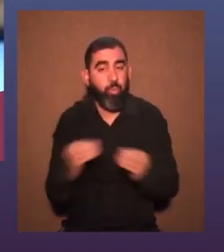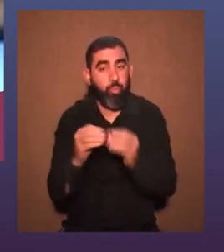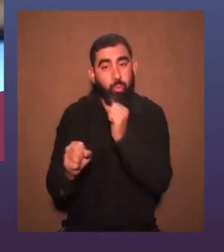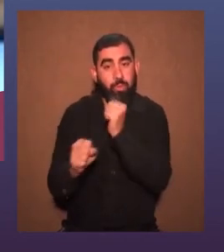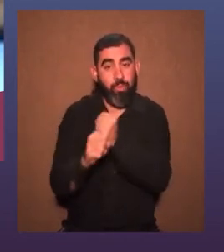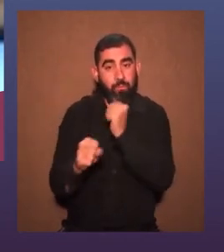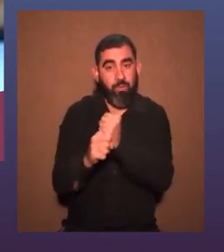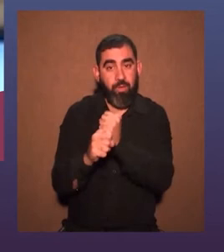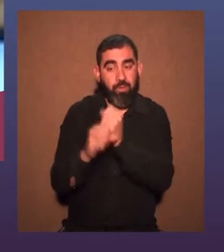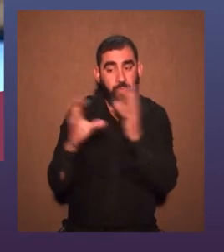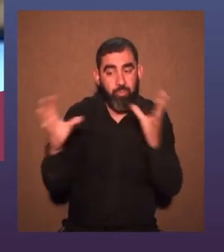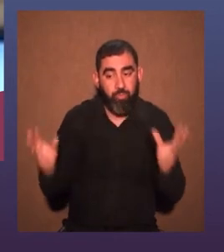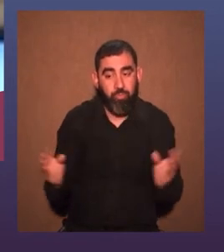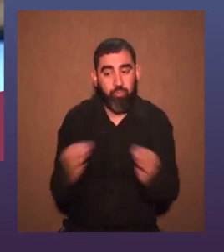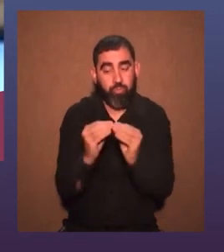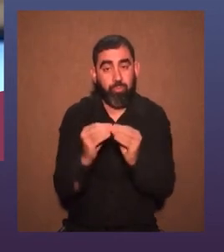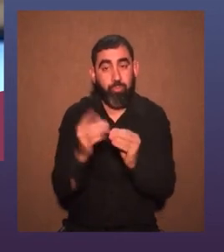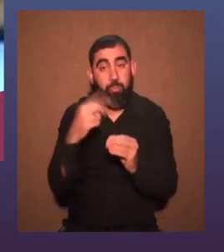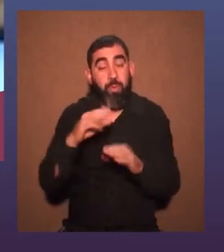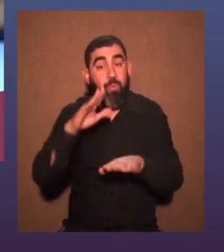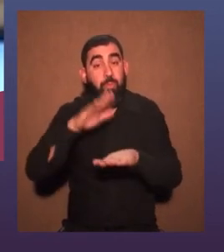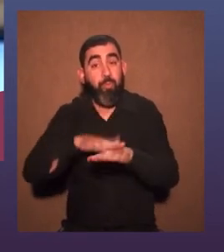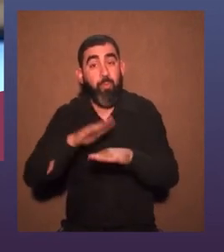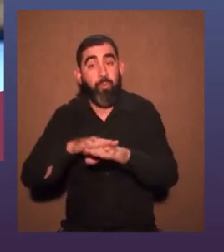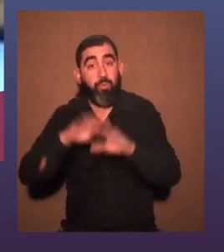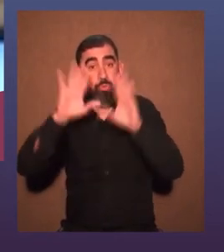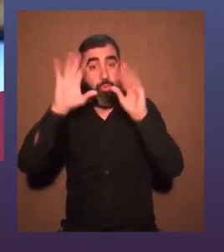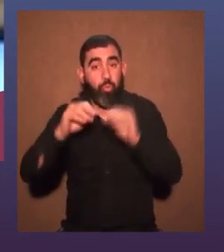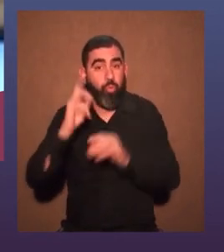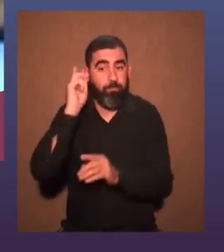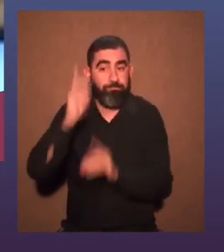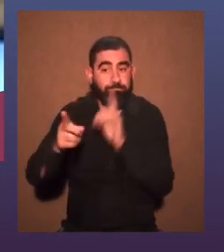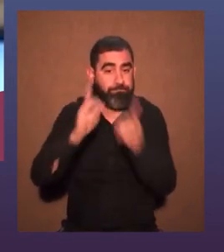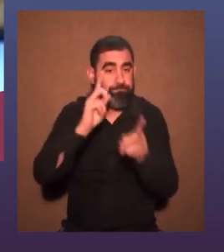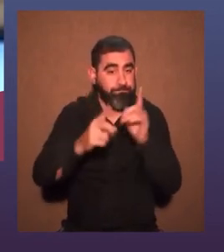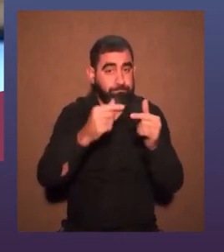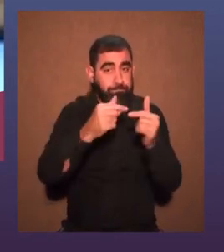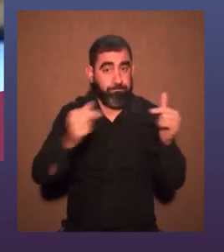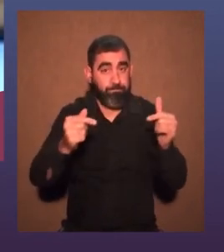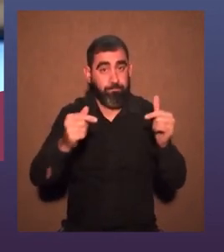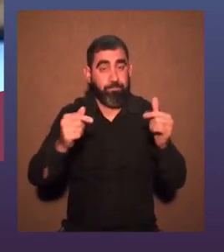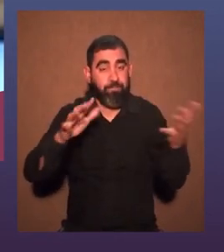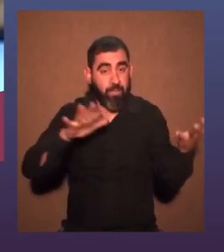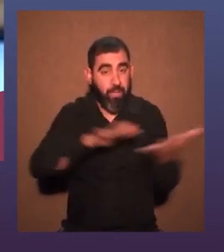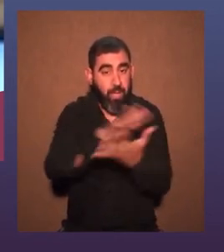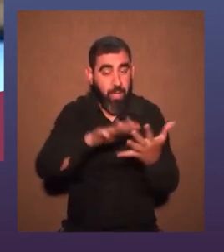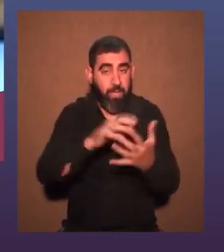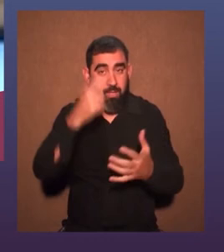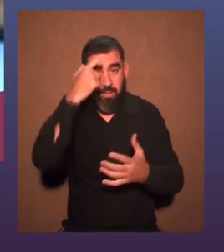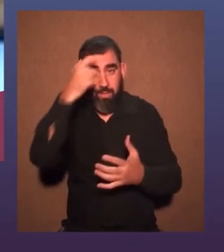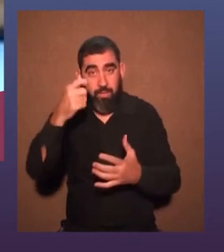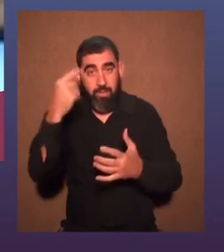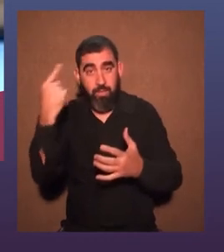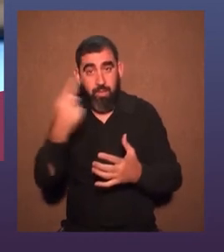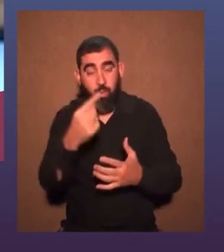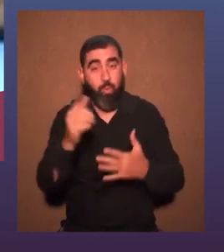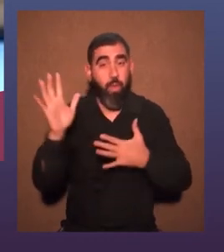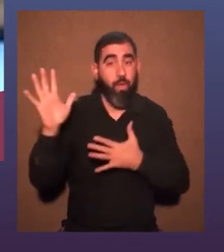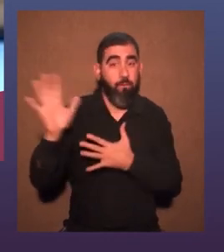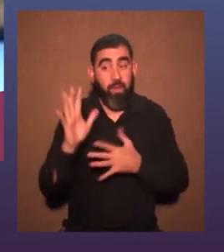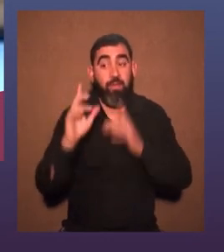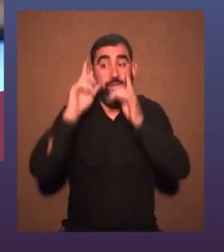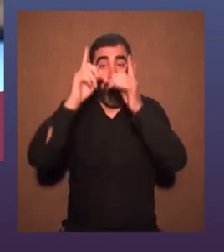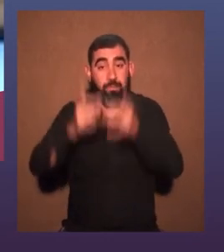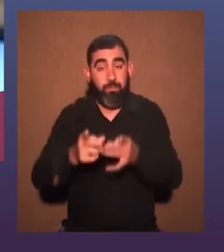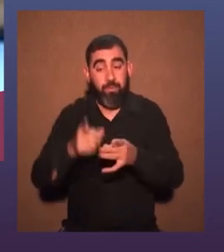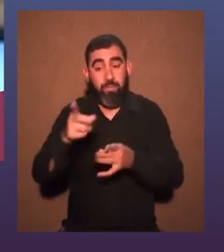trabajo conjunto. Después llega un momento que todo se define, las áreas técnicas y los